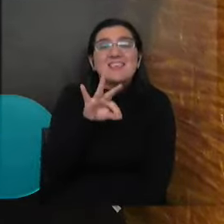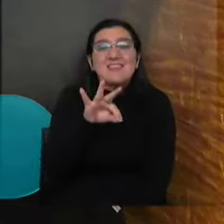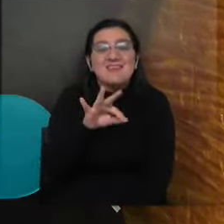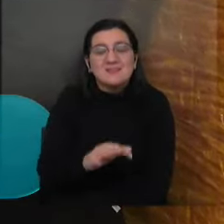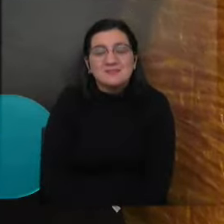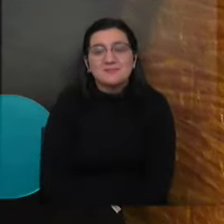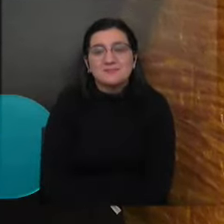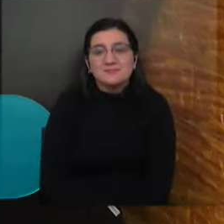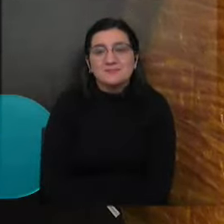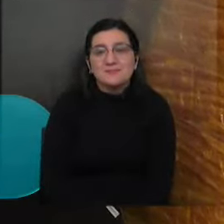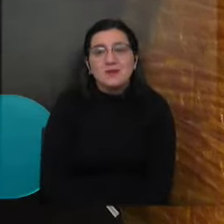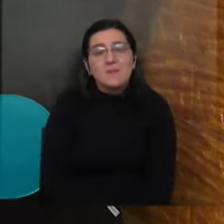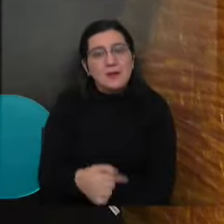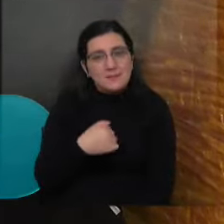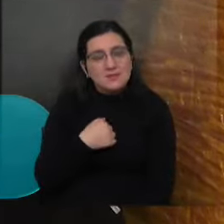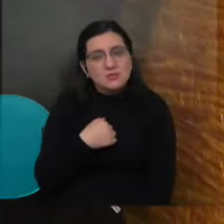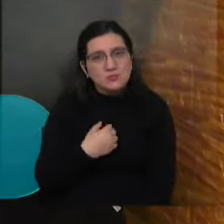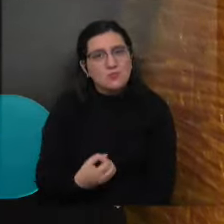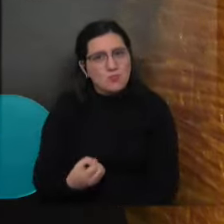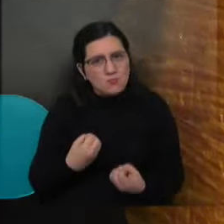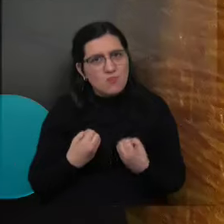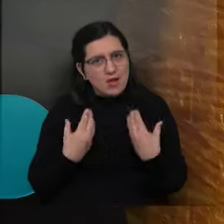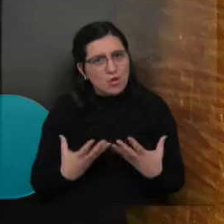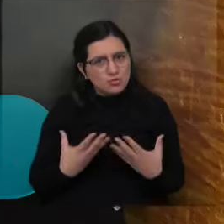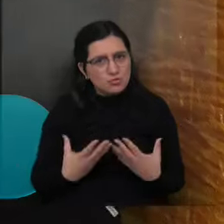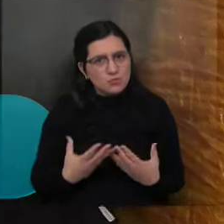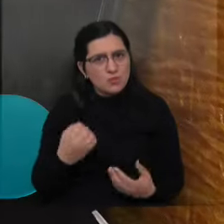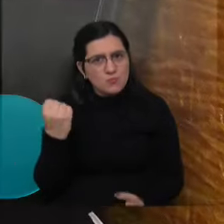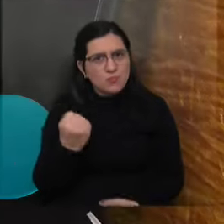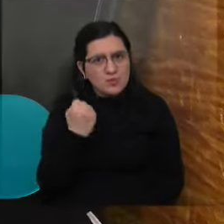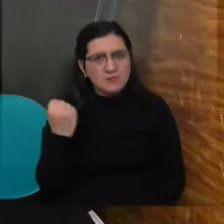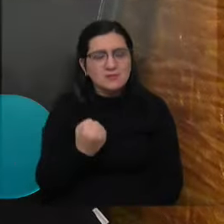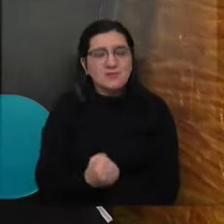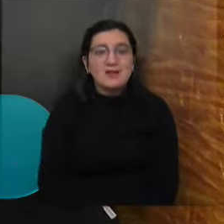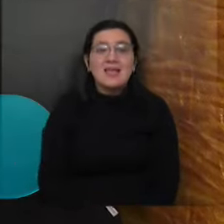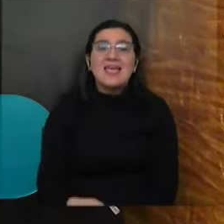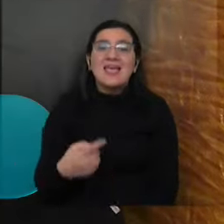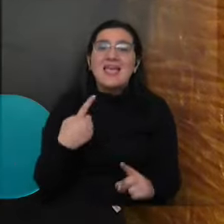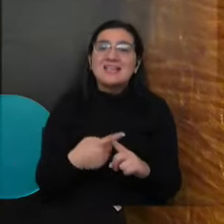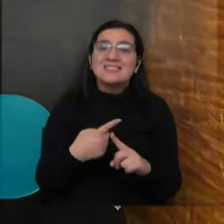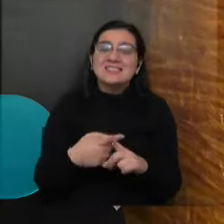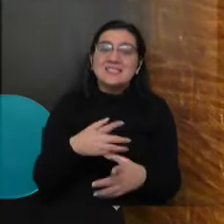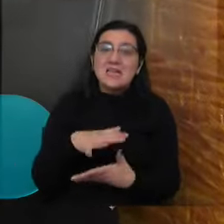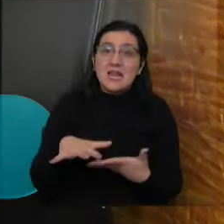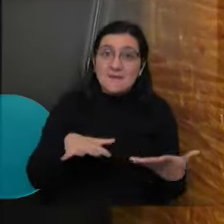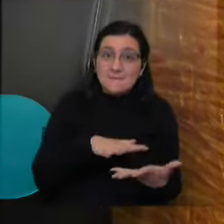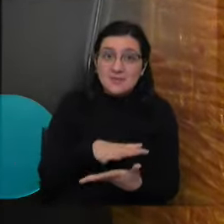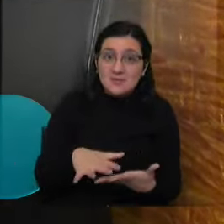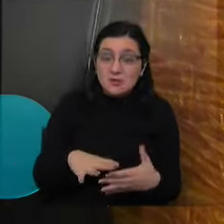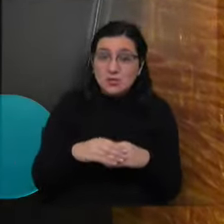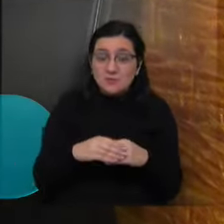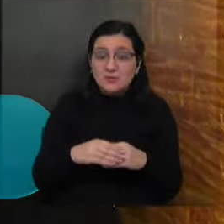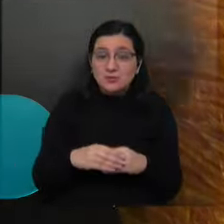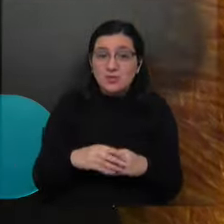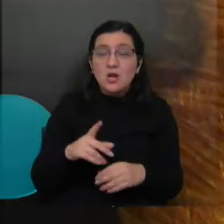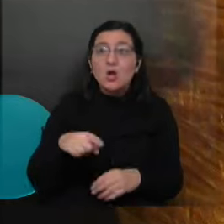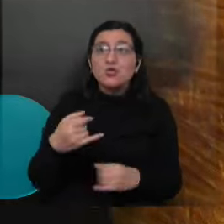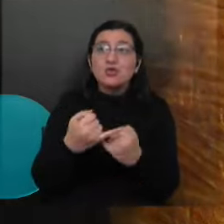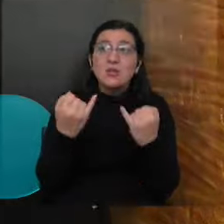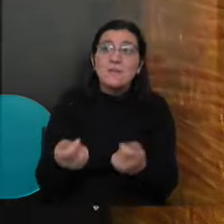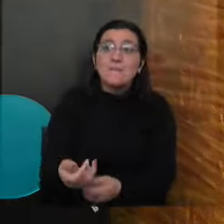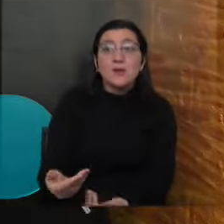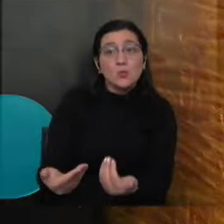cerca le doy muchísimo Mucho valor a eso qué locura no existen en el ambiente los amigos del campeón el otro día me hacía una entrevista y